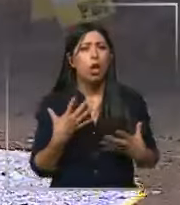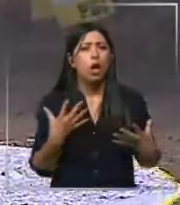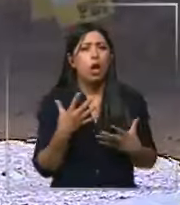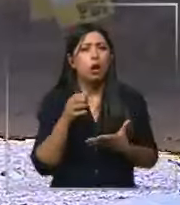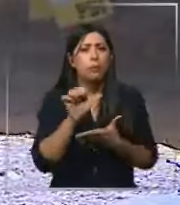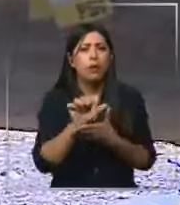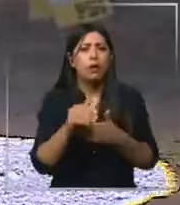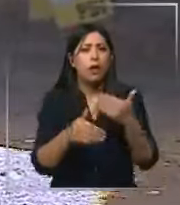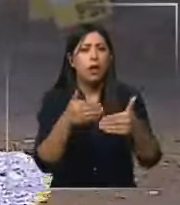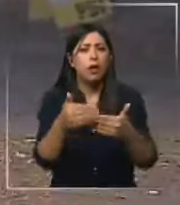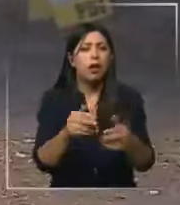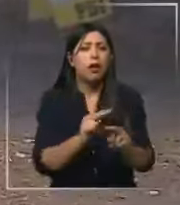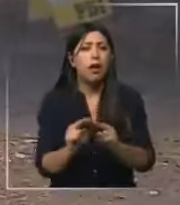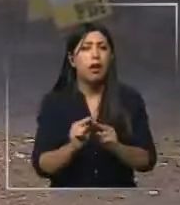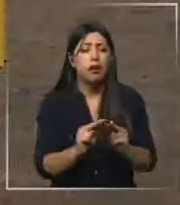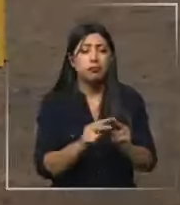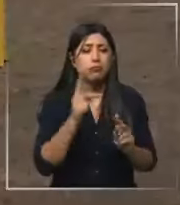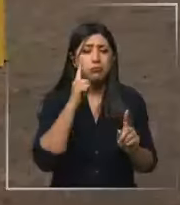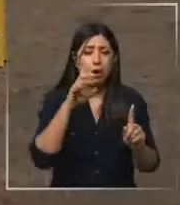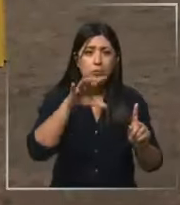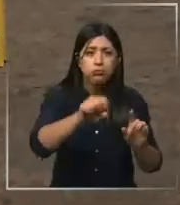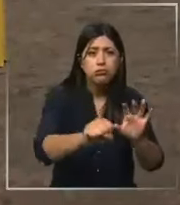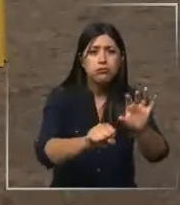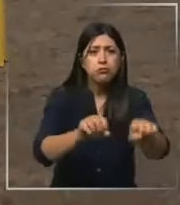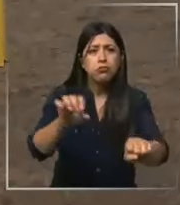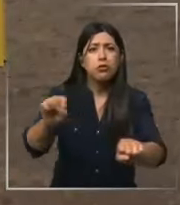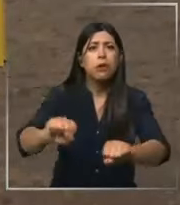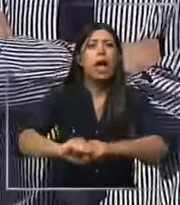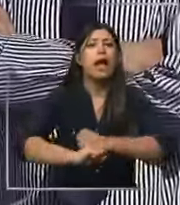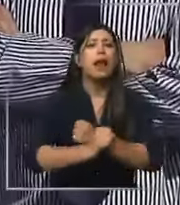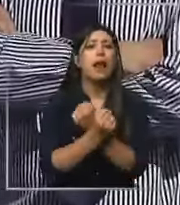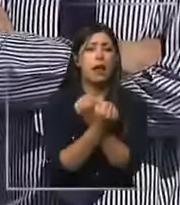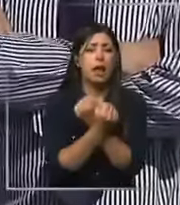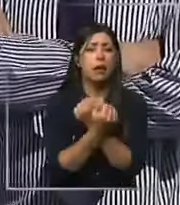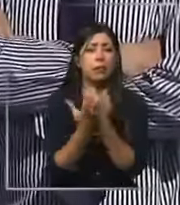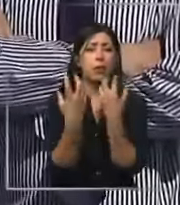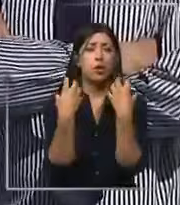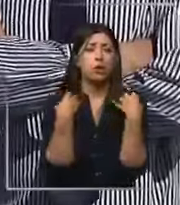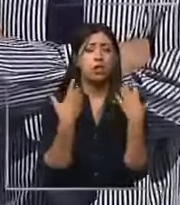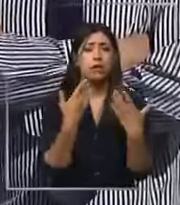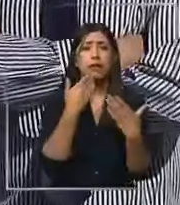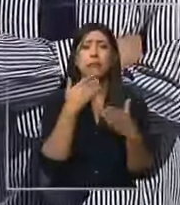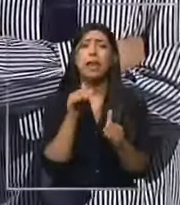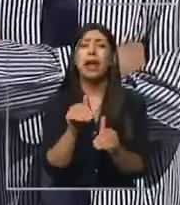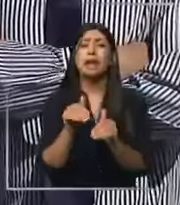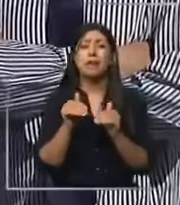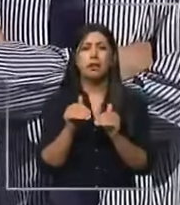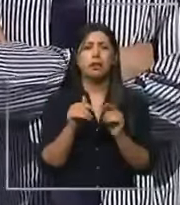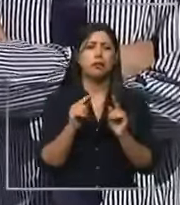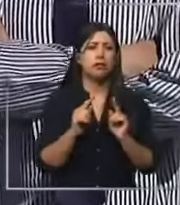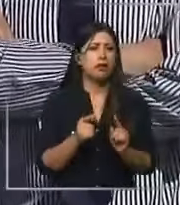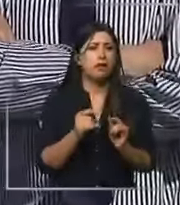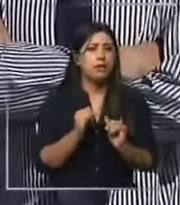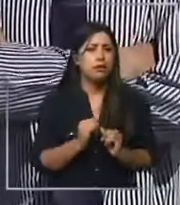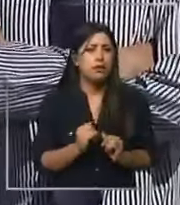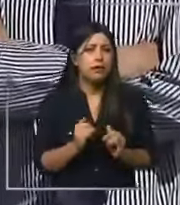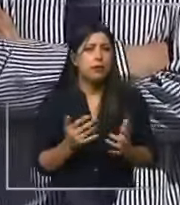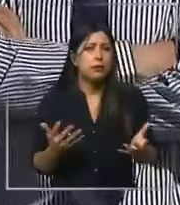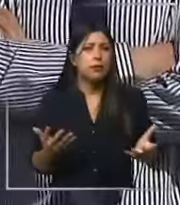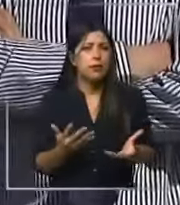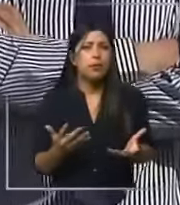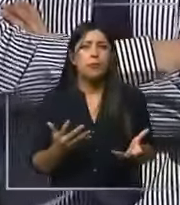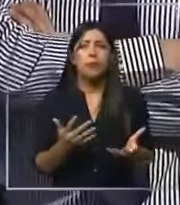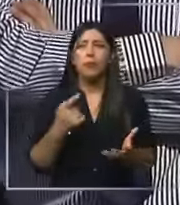moviliza, primero para dar con los responsables, pero por sobre todo para que evitar que eso ocurra, siempre tiene que ser en una lógica